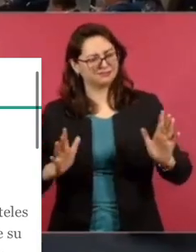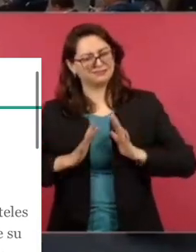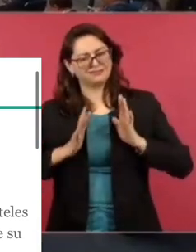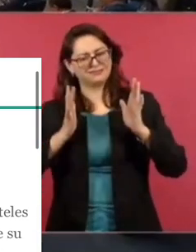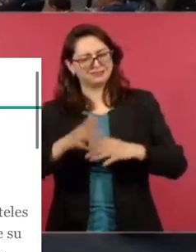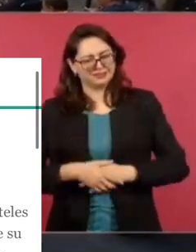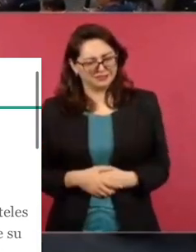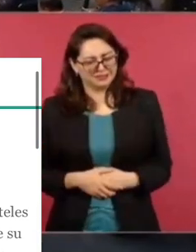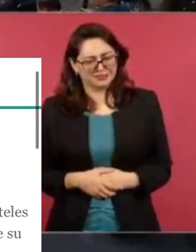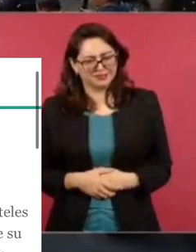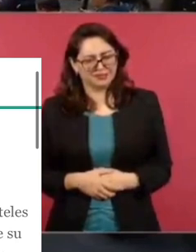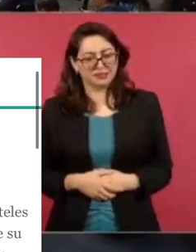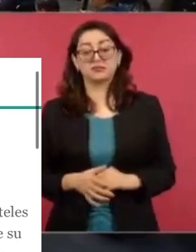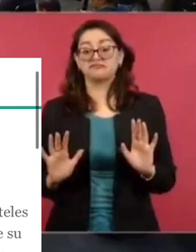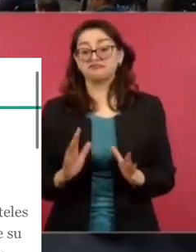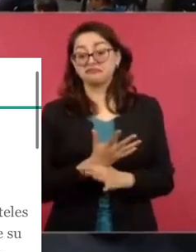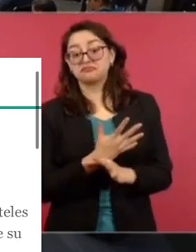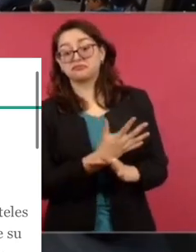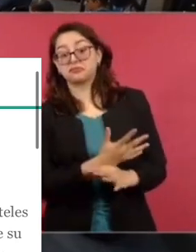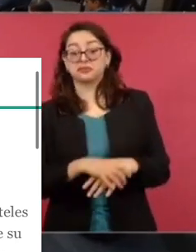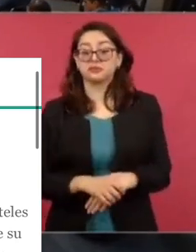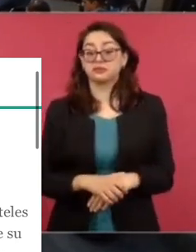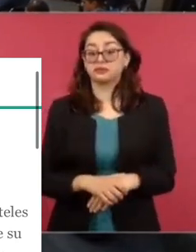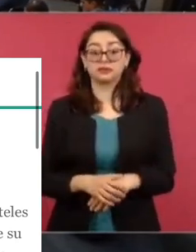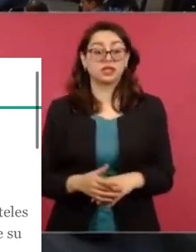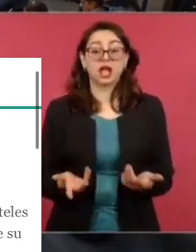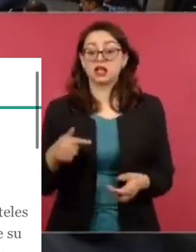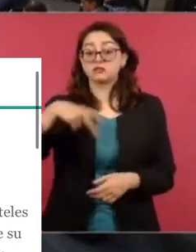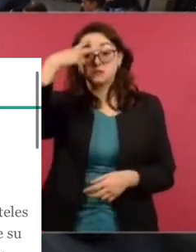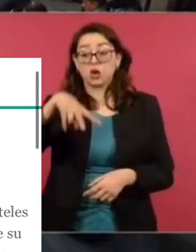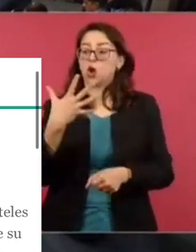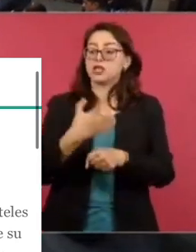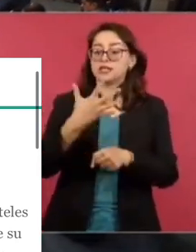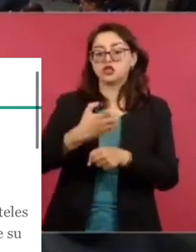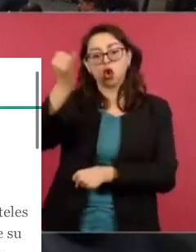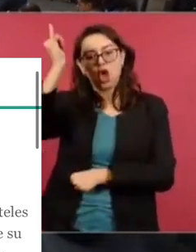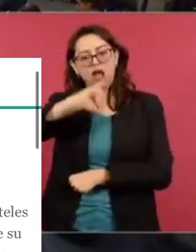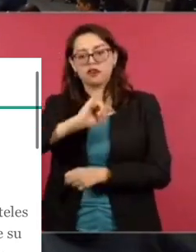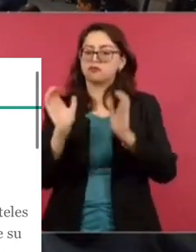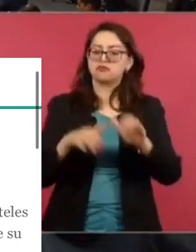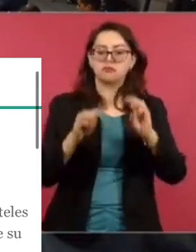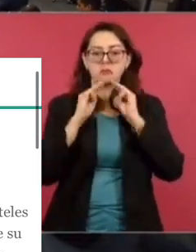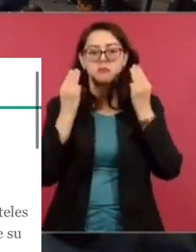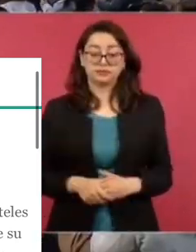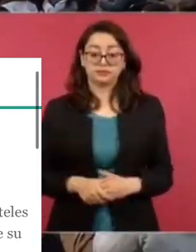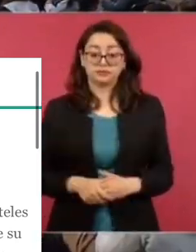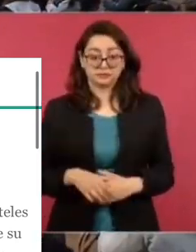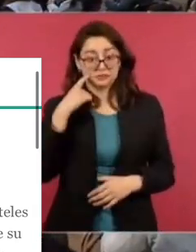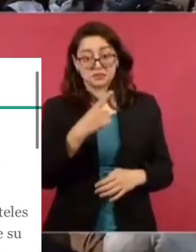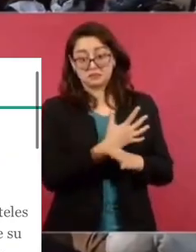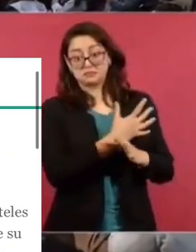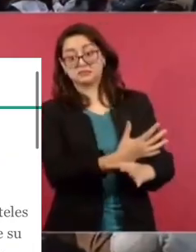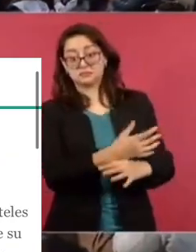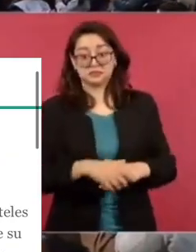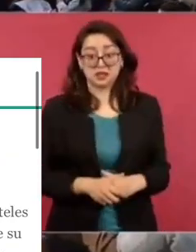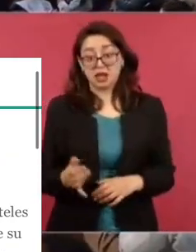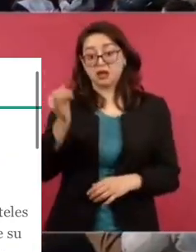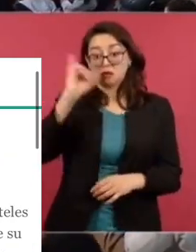producción El quinto empleador y llama mucho la atención que el primero o el segundo empleador es Oxxo